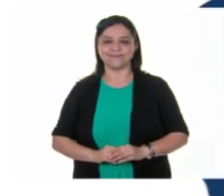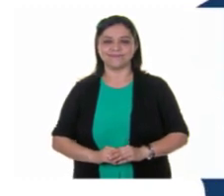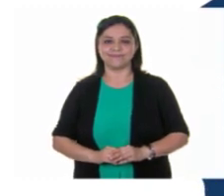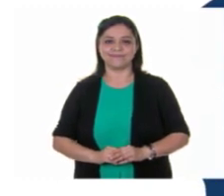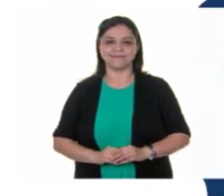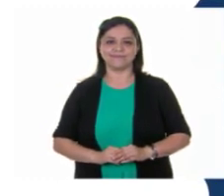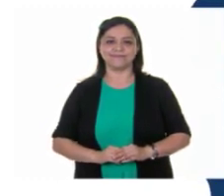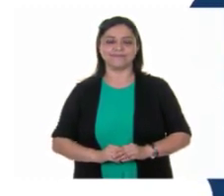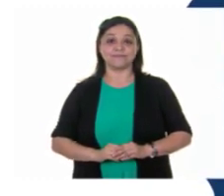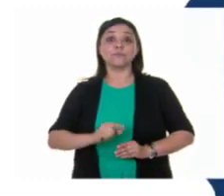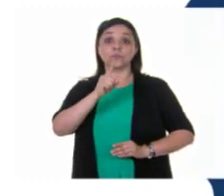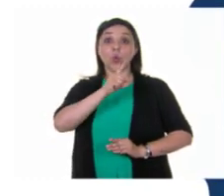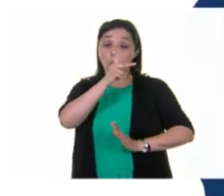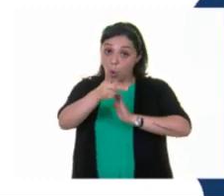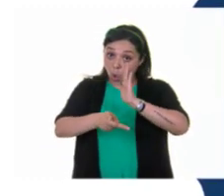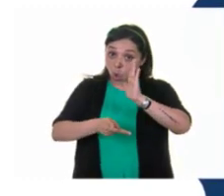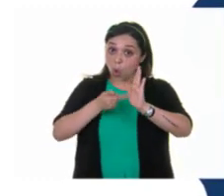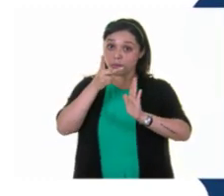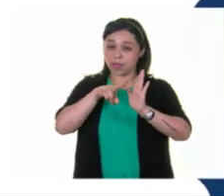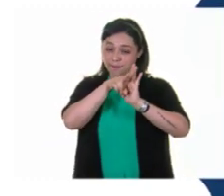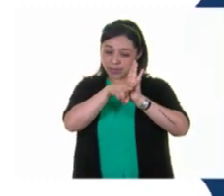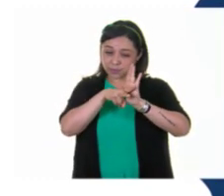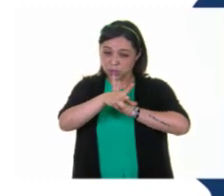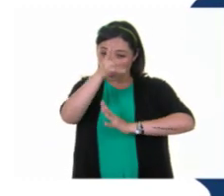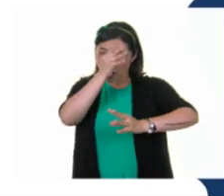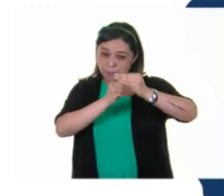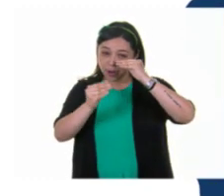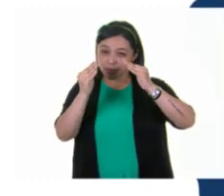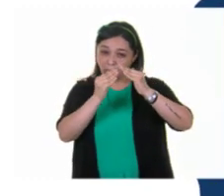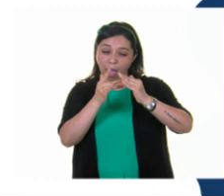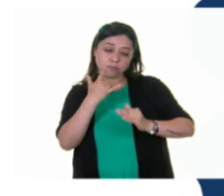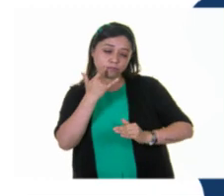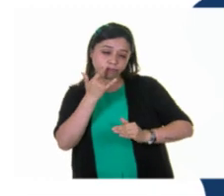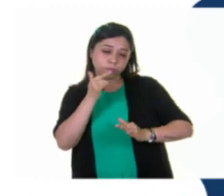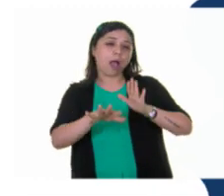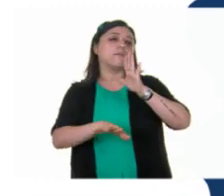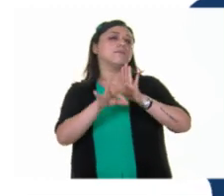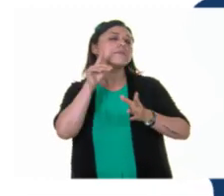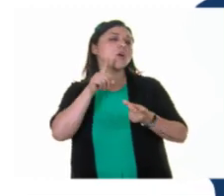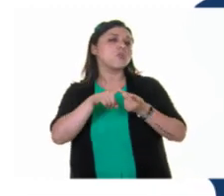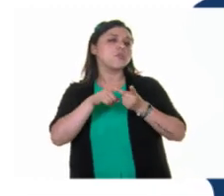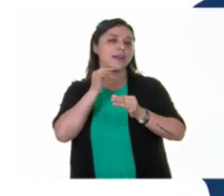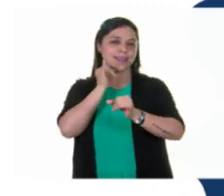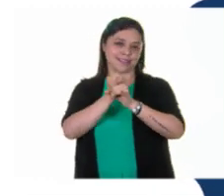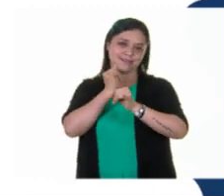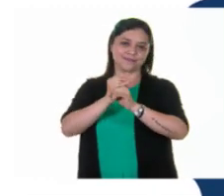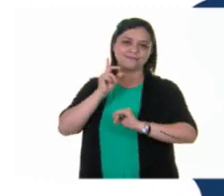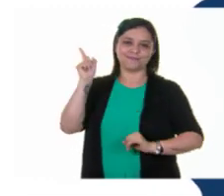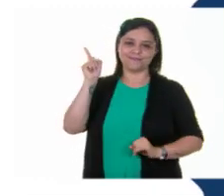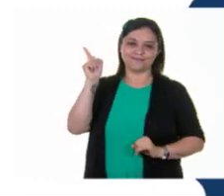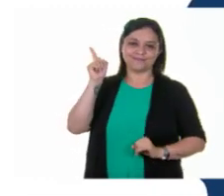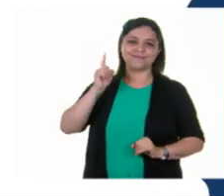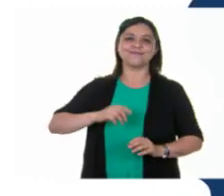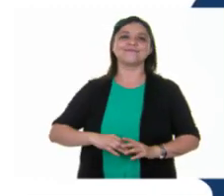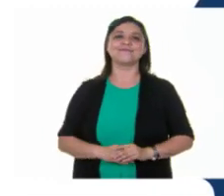conaliteg.sep.gov.mx. Si quieres volver a ver los programas de Aprende en Casa, los puedes encontrar en la siguiente liga: